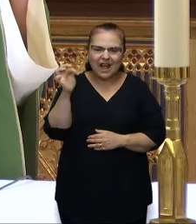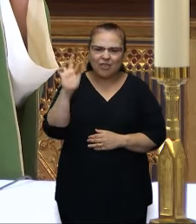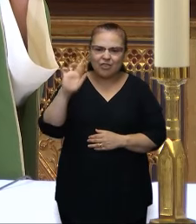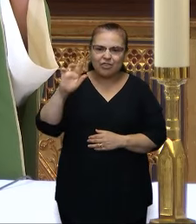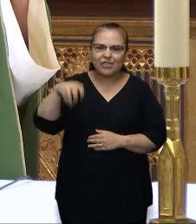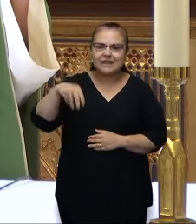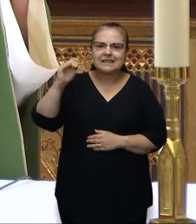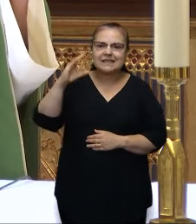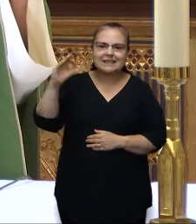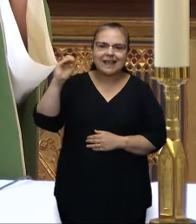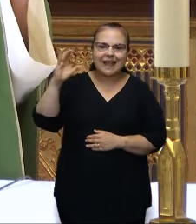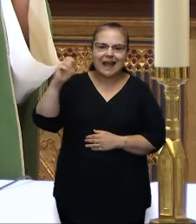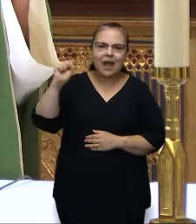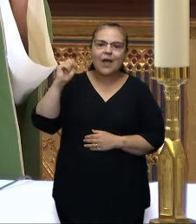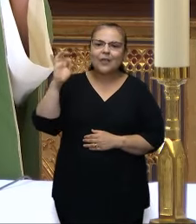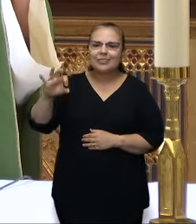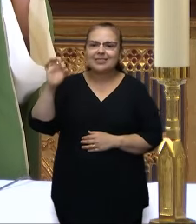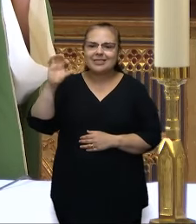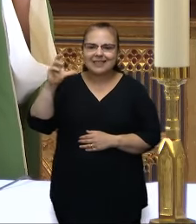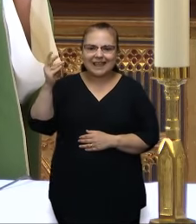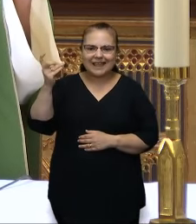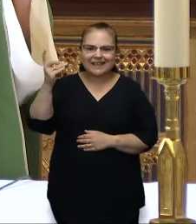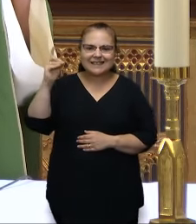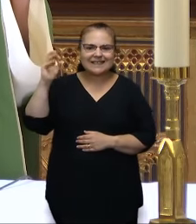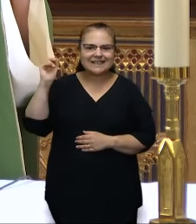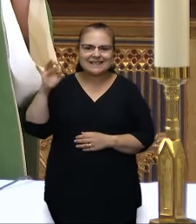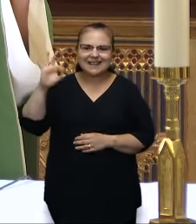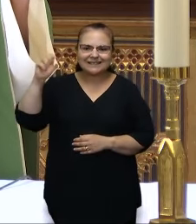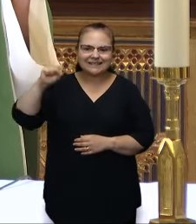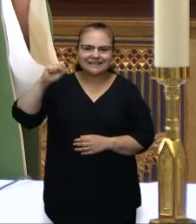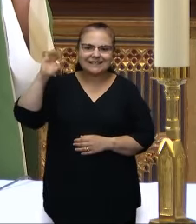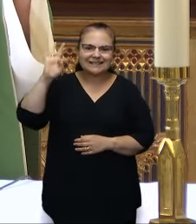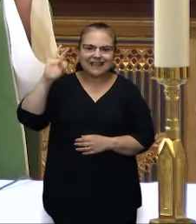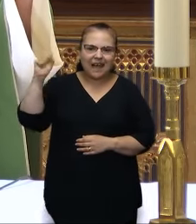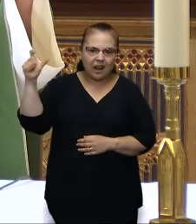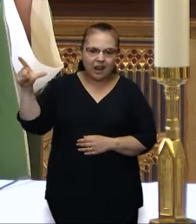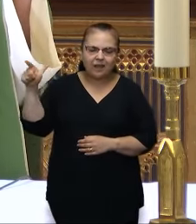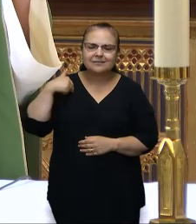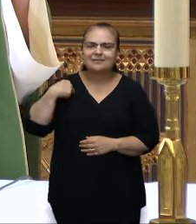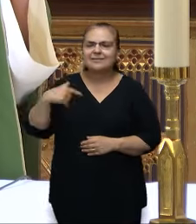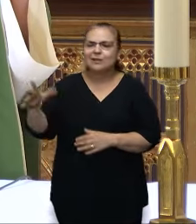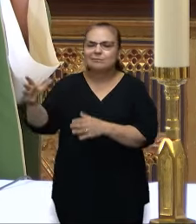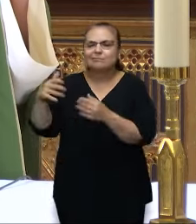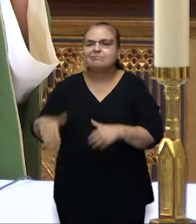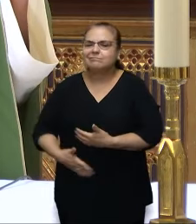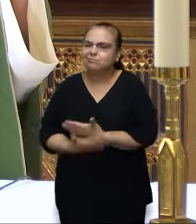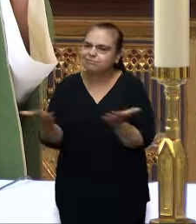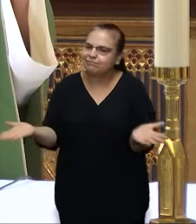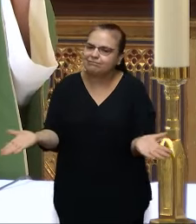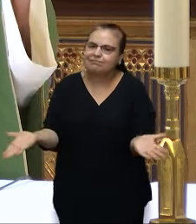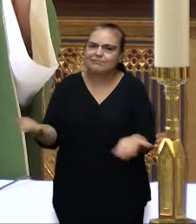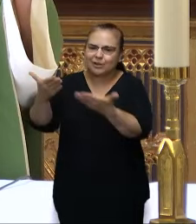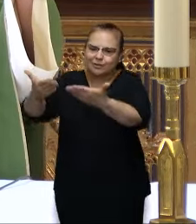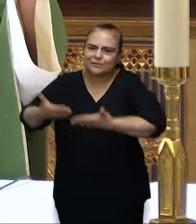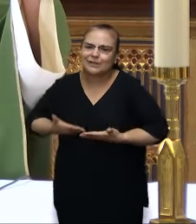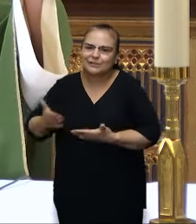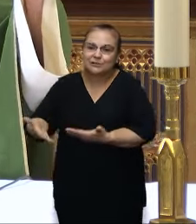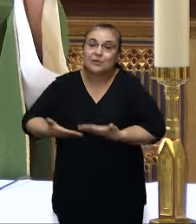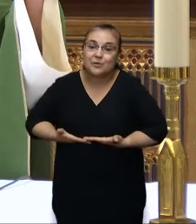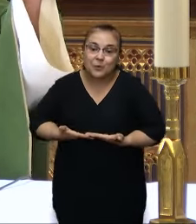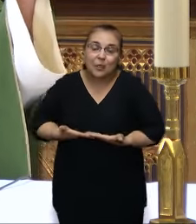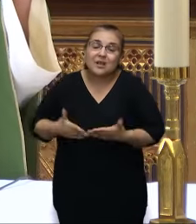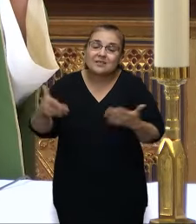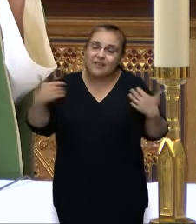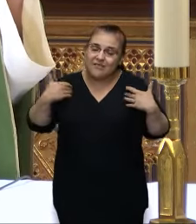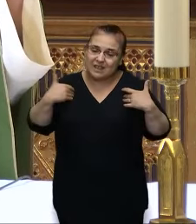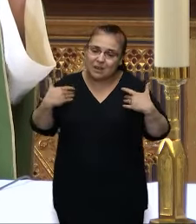y todos los santos por cuya intercesión confiamos obtener siempre tu ayuda te pedimos padre que esta